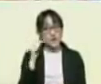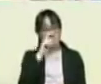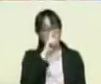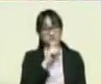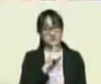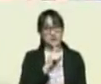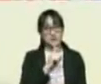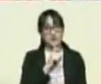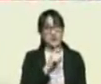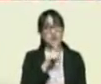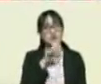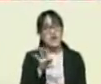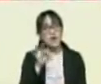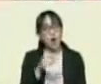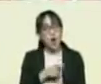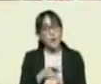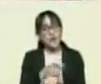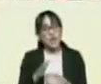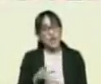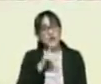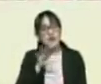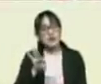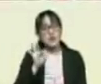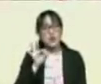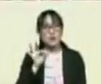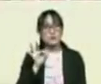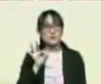pasado. ¿Y quién eligió los gobernadores?